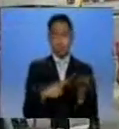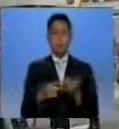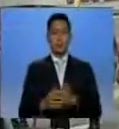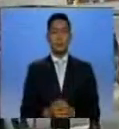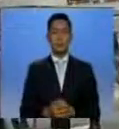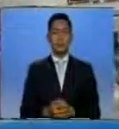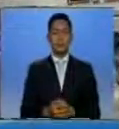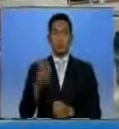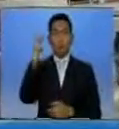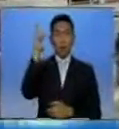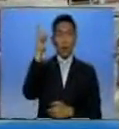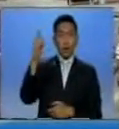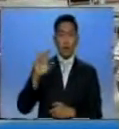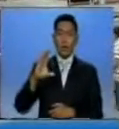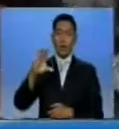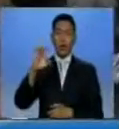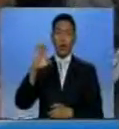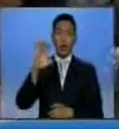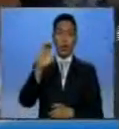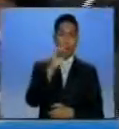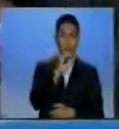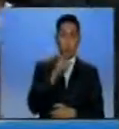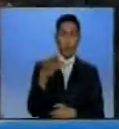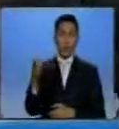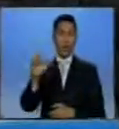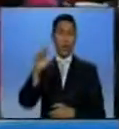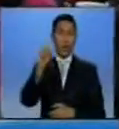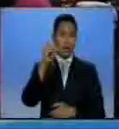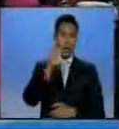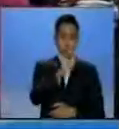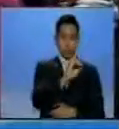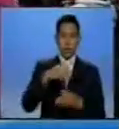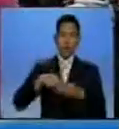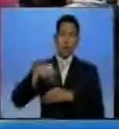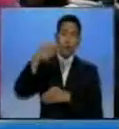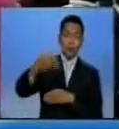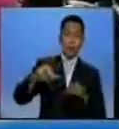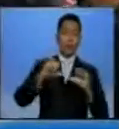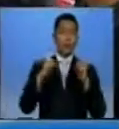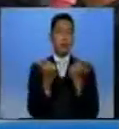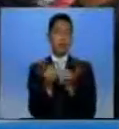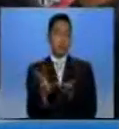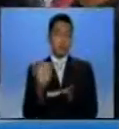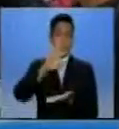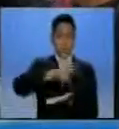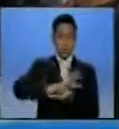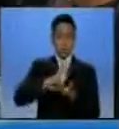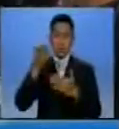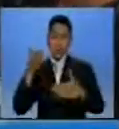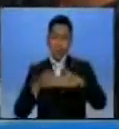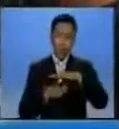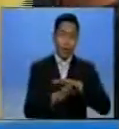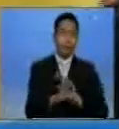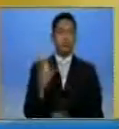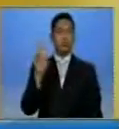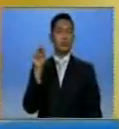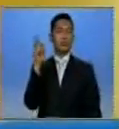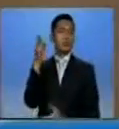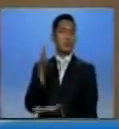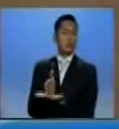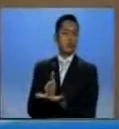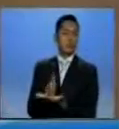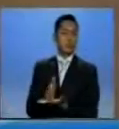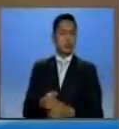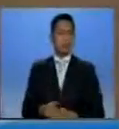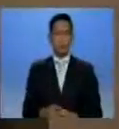movimiento Creo, Guillermo Lasso, llegó hasta los exteriores de la Asamblea Nacional, pero no se le permitió el ingreso a la sesión de la comisión.